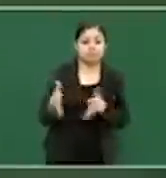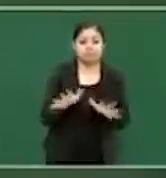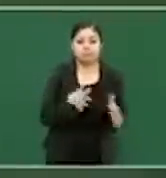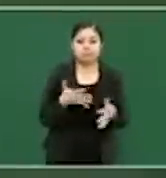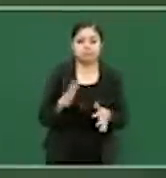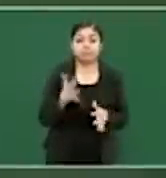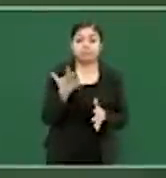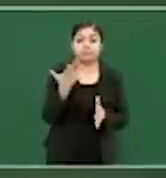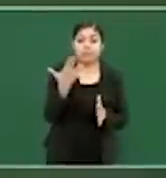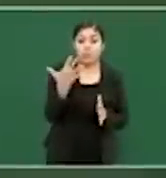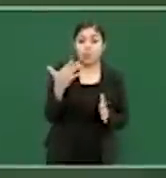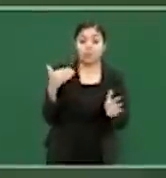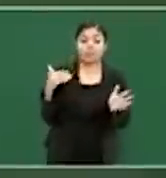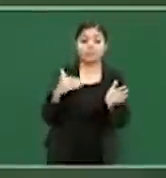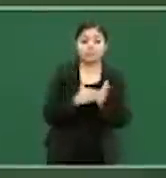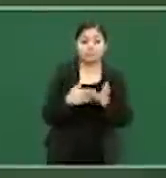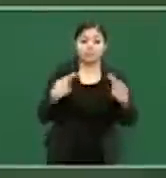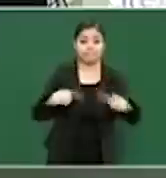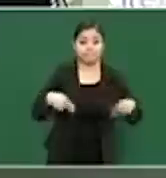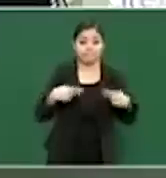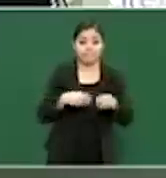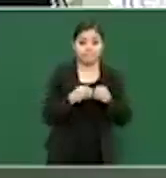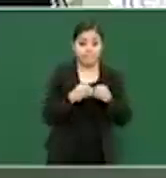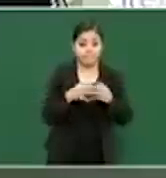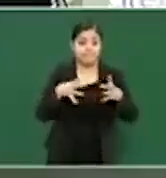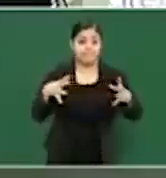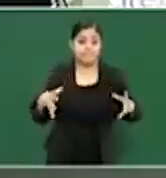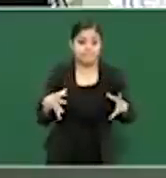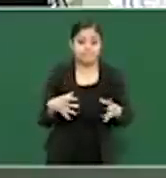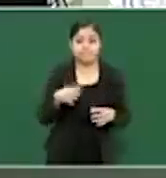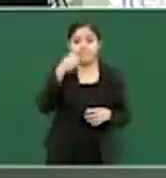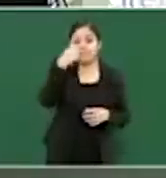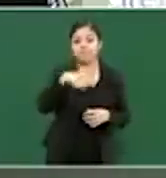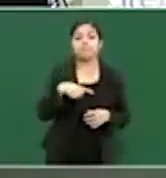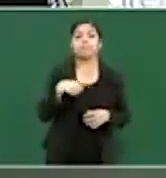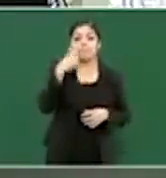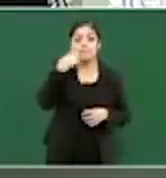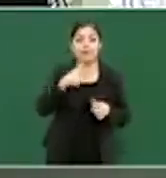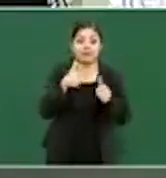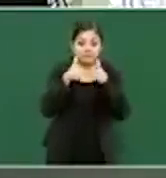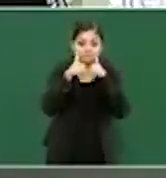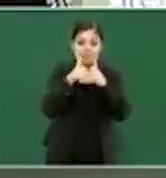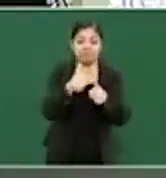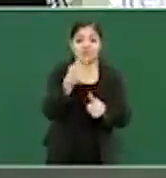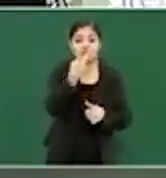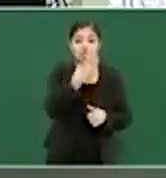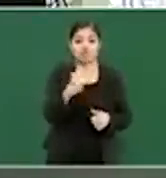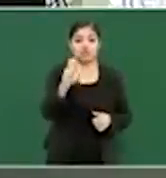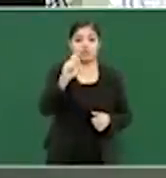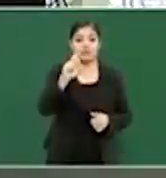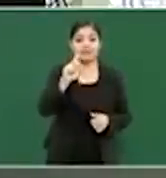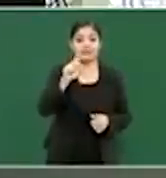50,000 elementos más para poder cubrir las 236